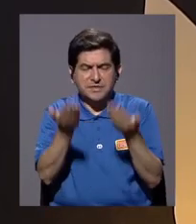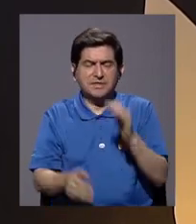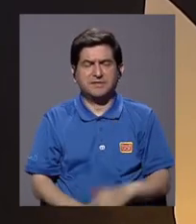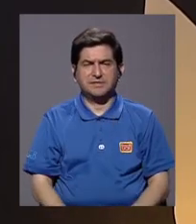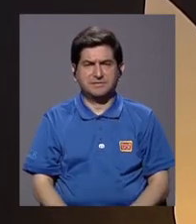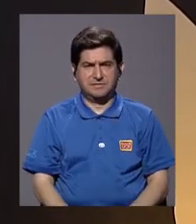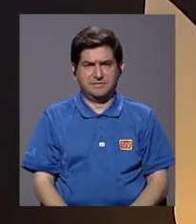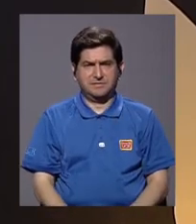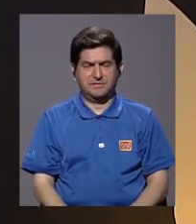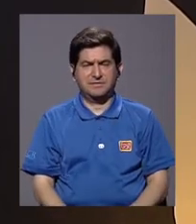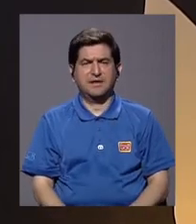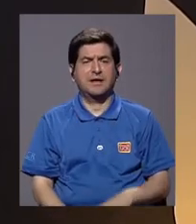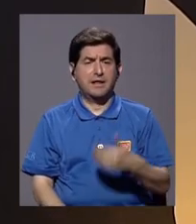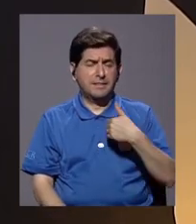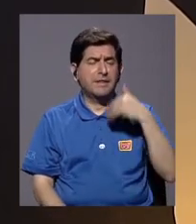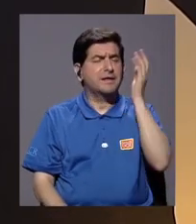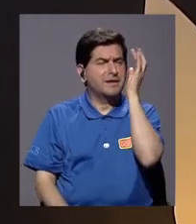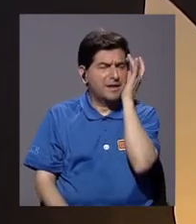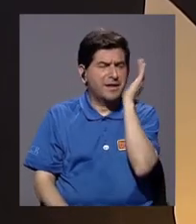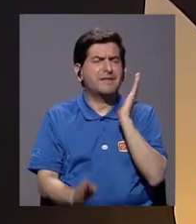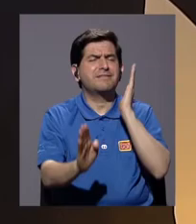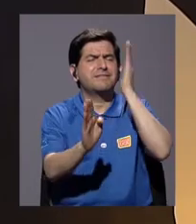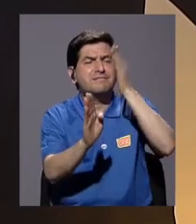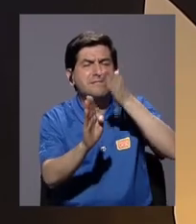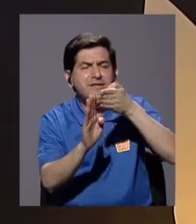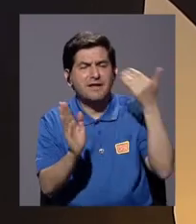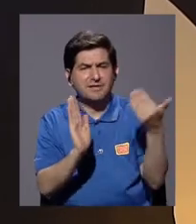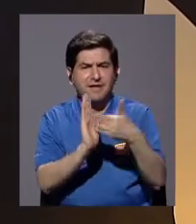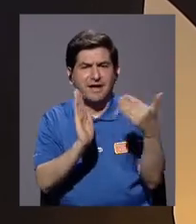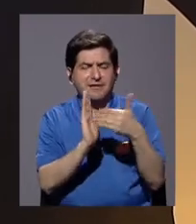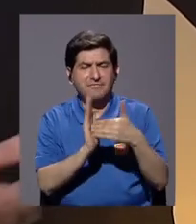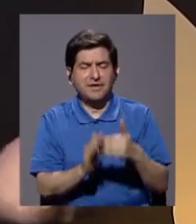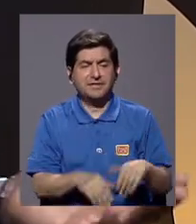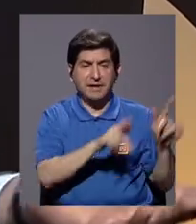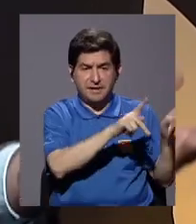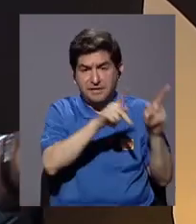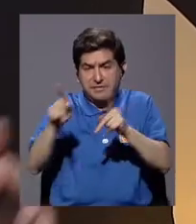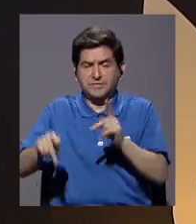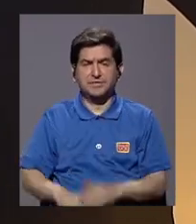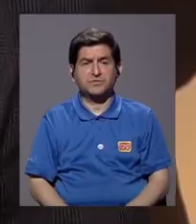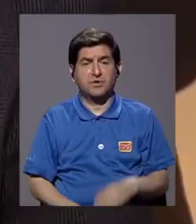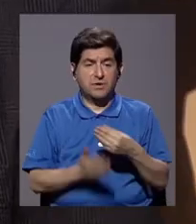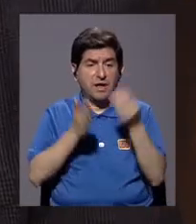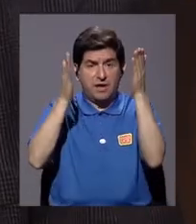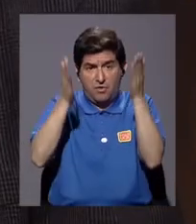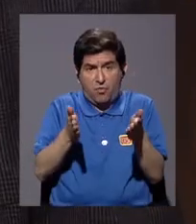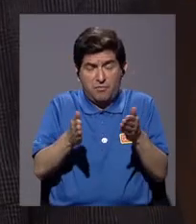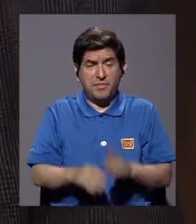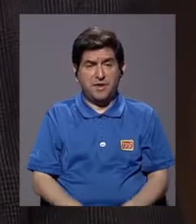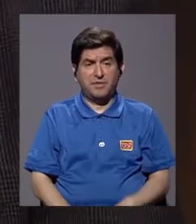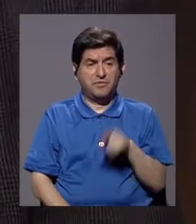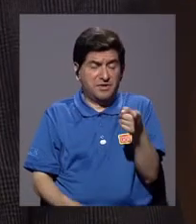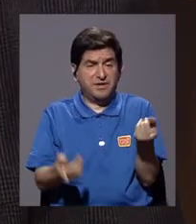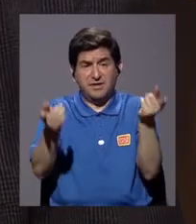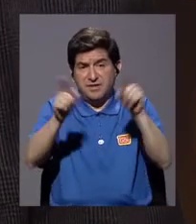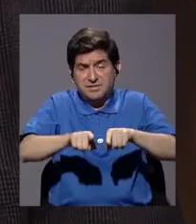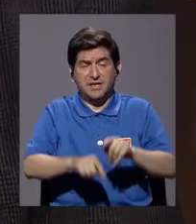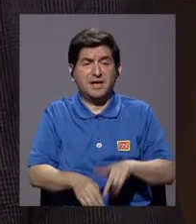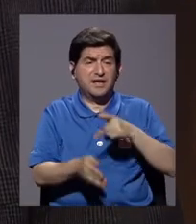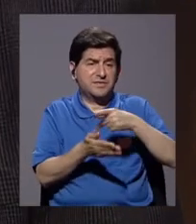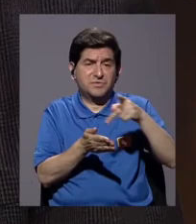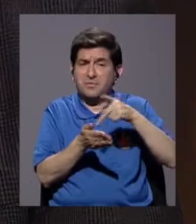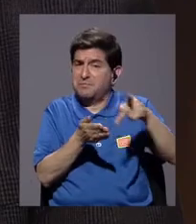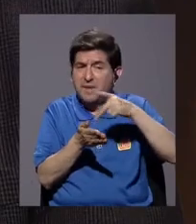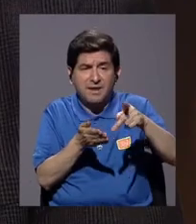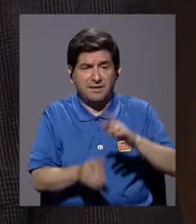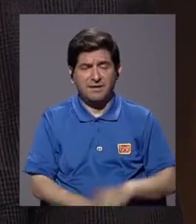gran maestro, don Jorge, que ha tenido una preocupación directa sobre cómo afecta el bolsillo, porque al final el consumidor, don Roberto, tiene que pagar la